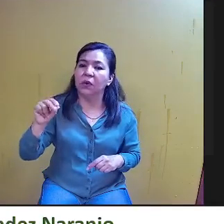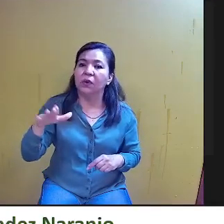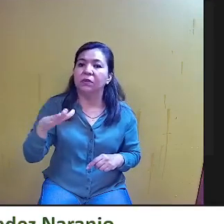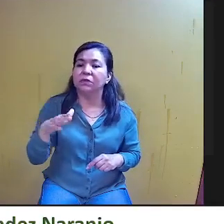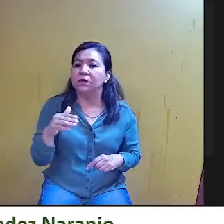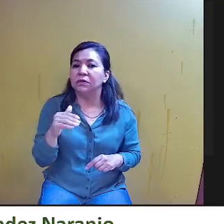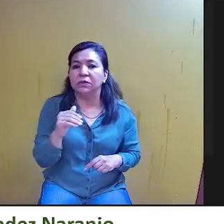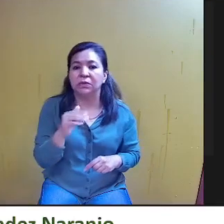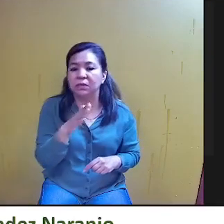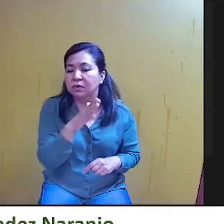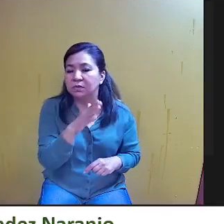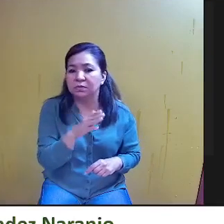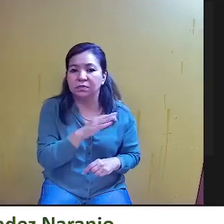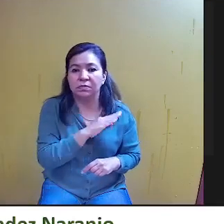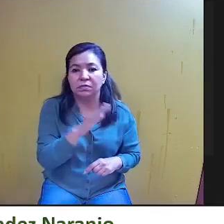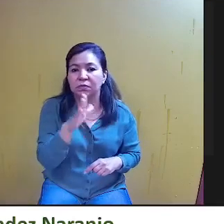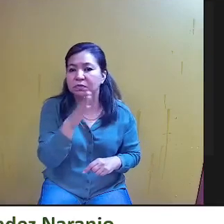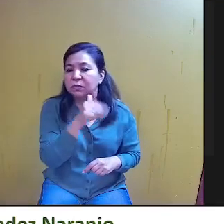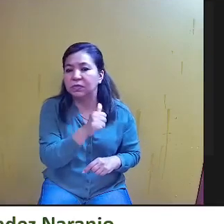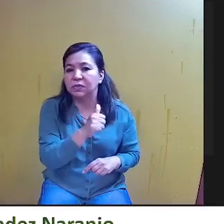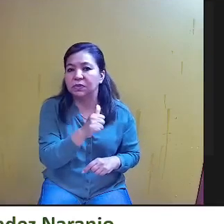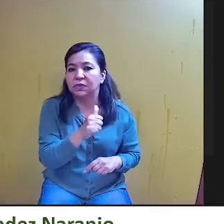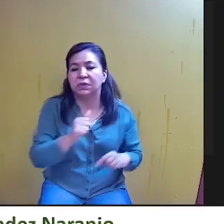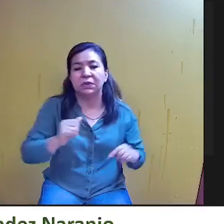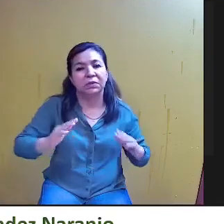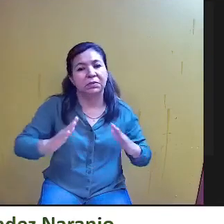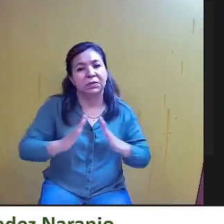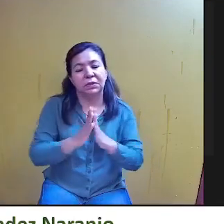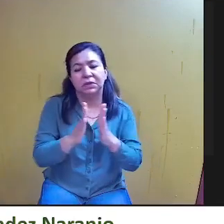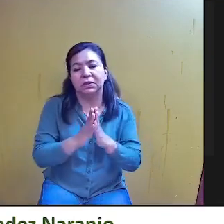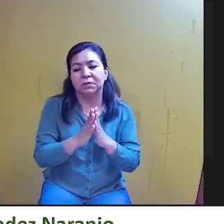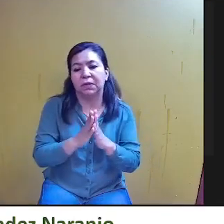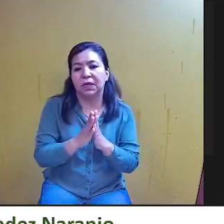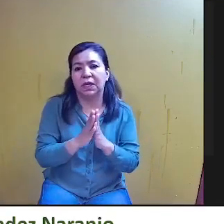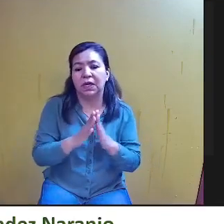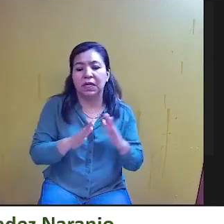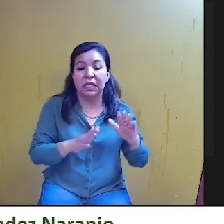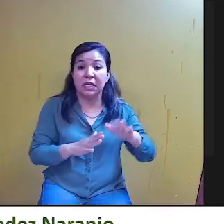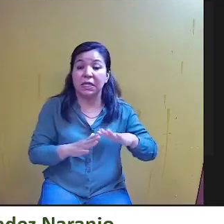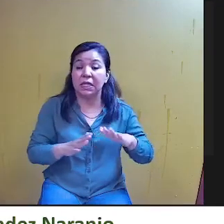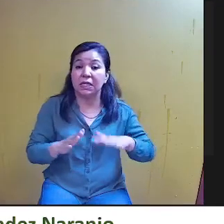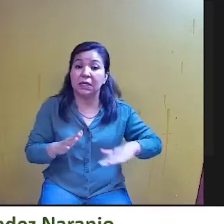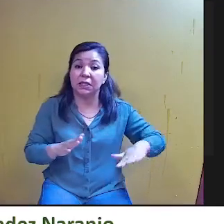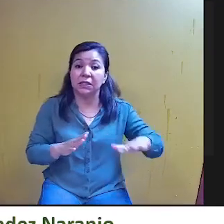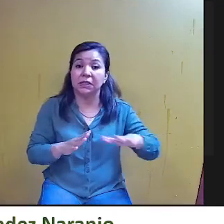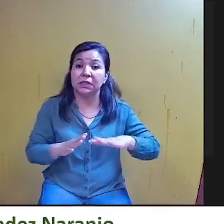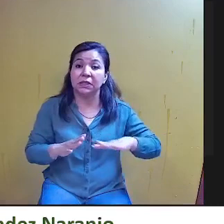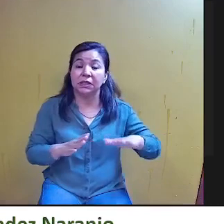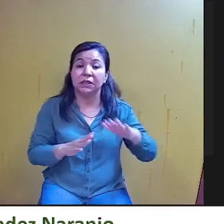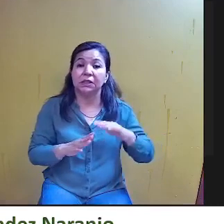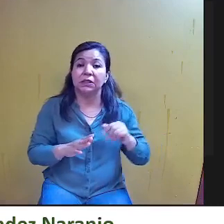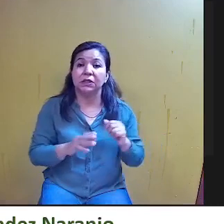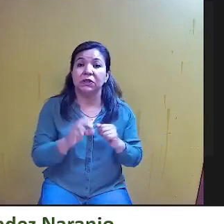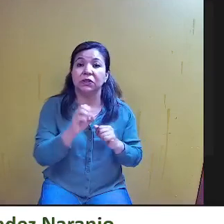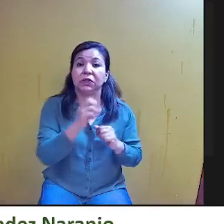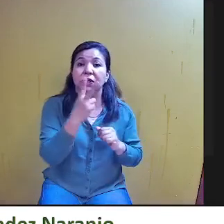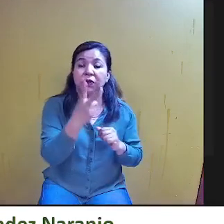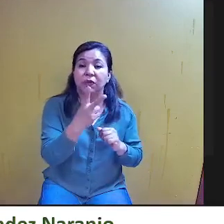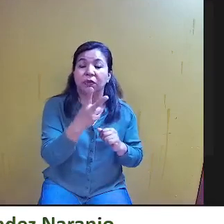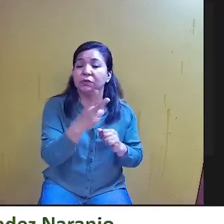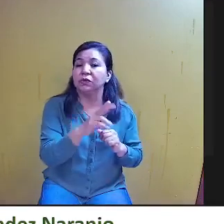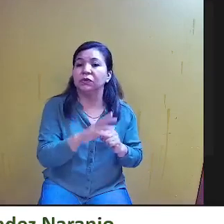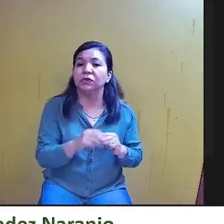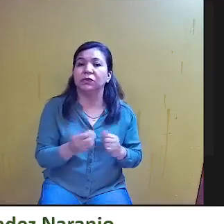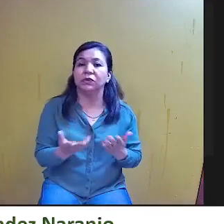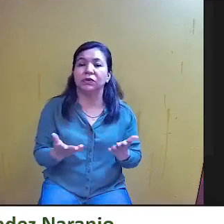el presente proceso electoral en el Consejo Distrital 02, se ordena al Consejo General del IEPC que conforme a